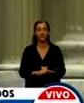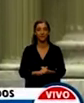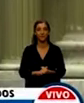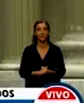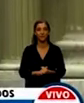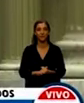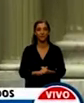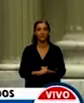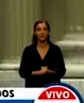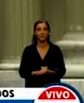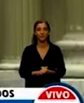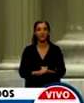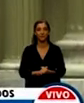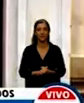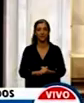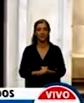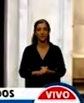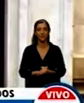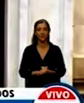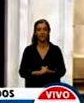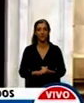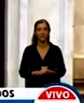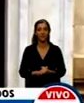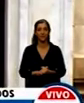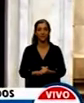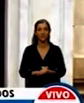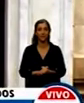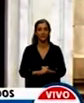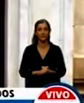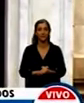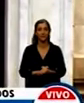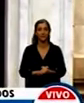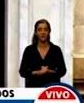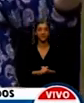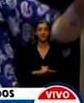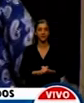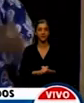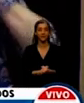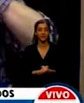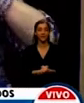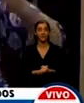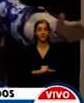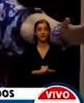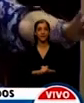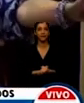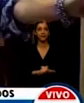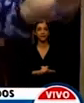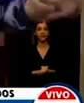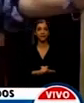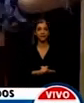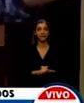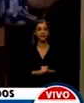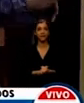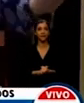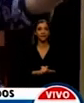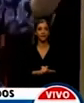por ANSES. Bien, perfecto, Gisela. Bueno, esperamos que próximamente entonces se dé sanción definitiva a esta ley,